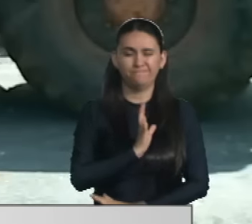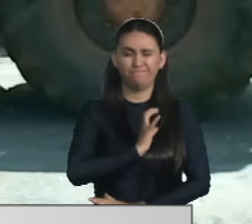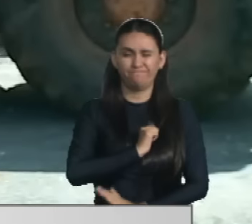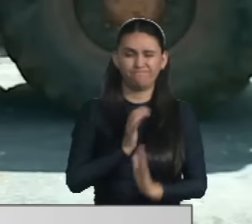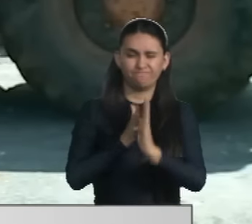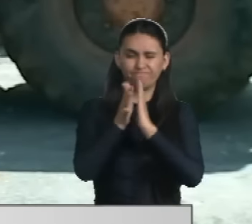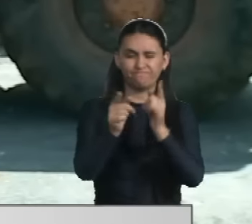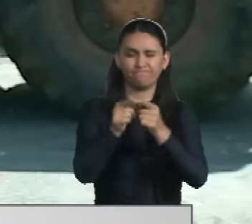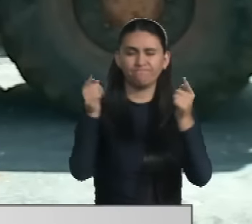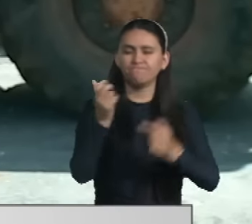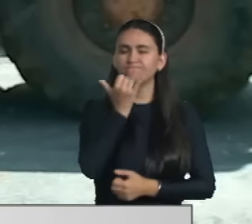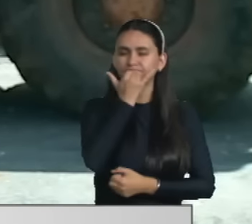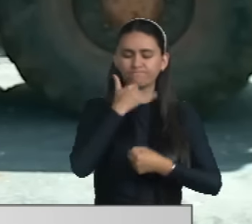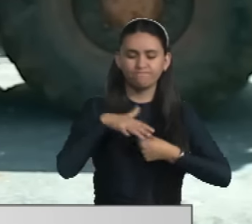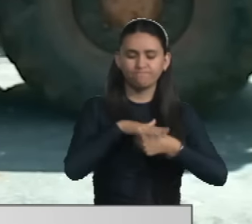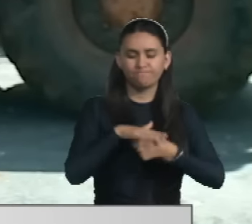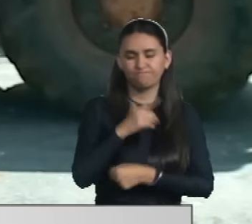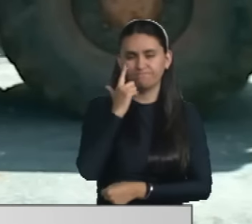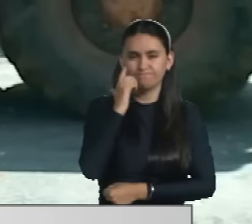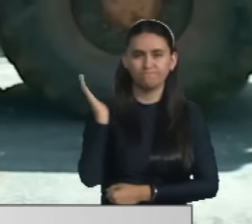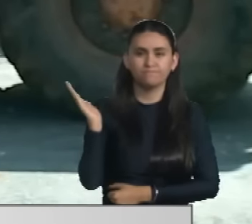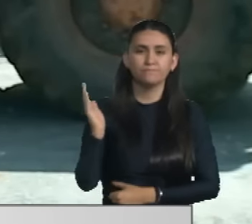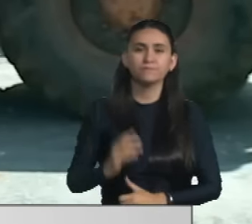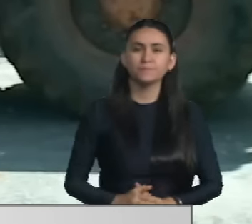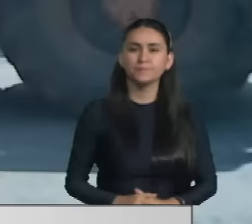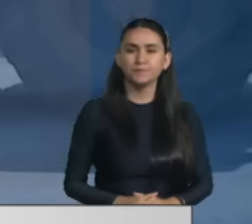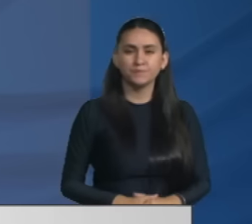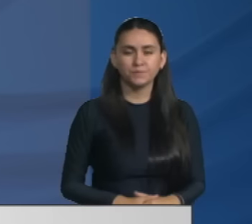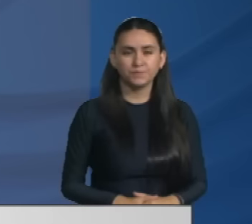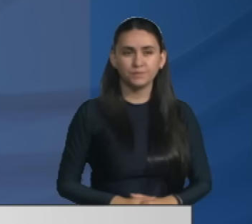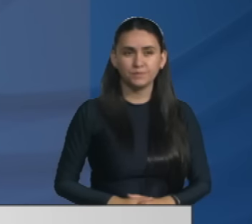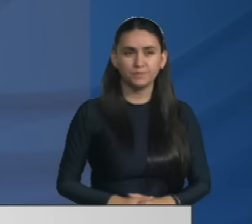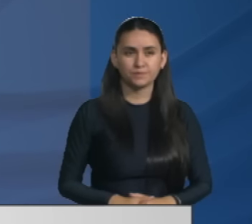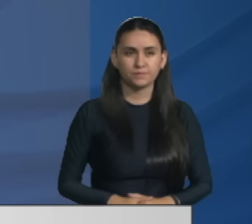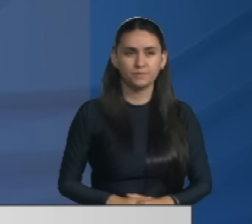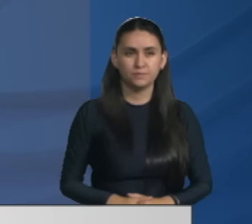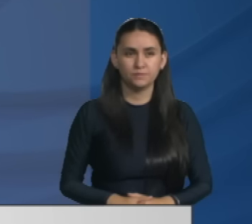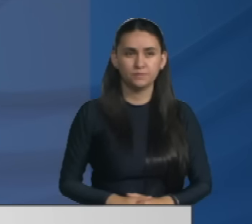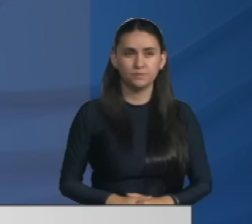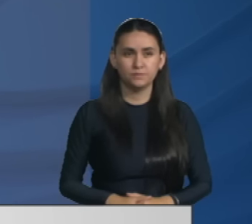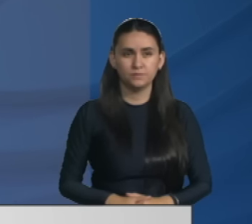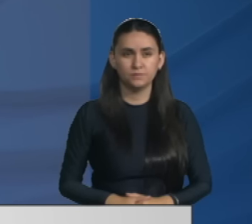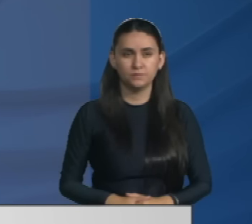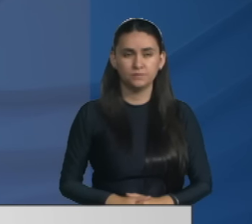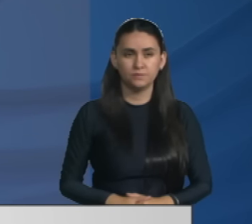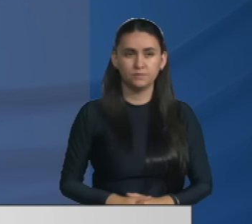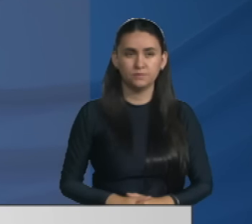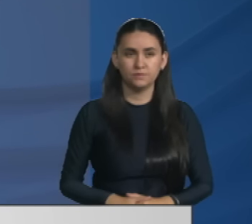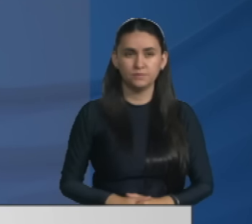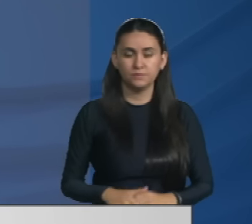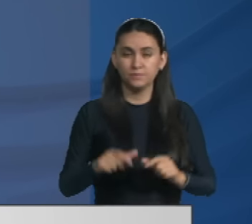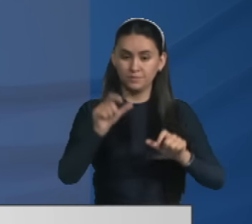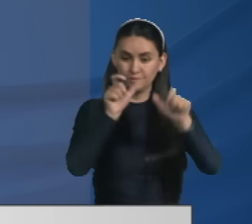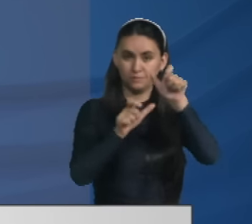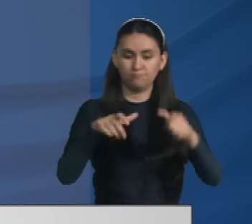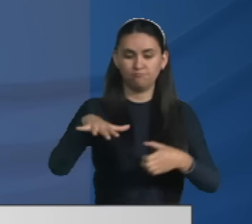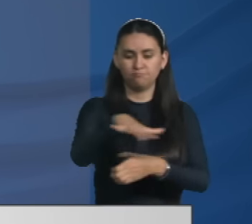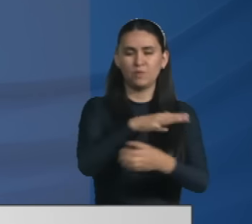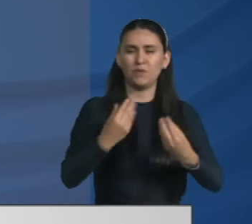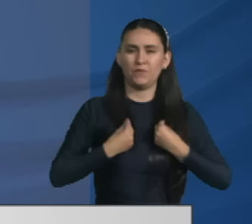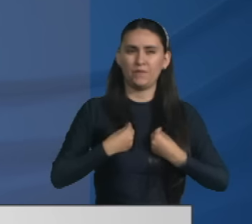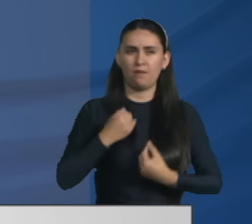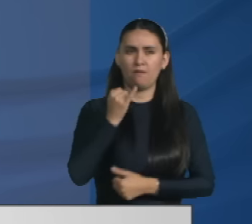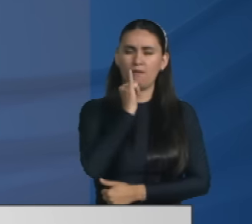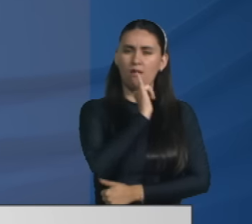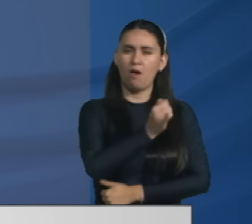informe sobre los hechos ocurridos en las últimas horas. Uy, mamá, eso se escucha feísimo. El despertar de los habitantes del municipio de